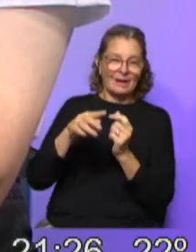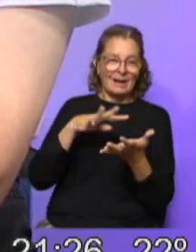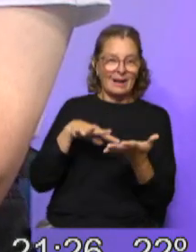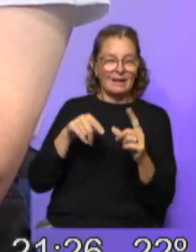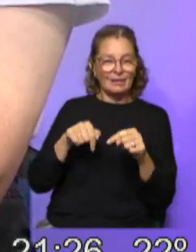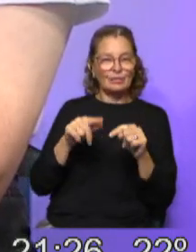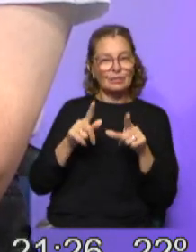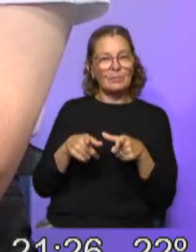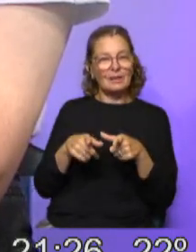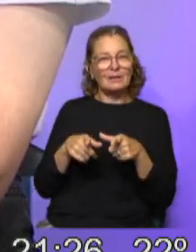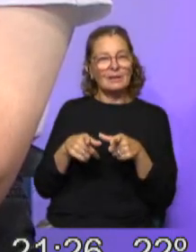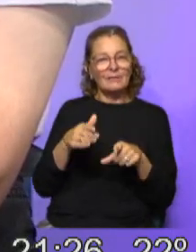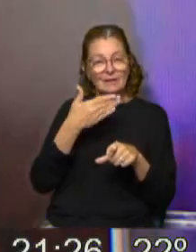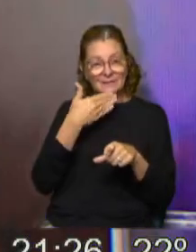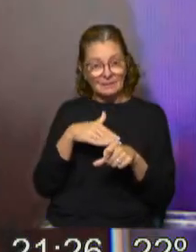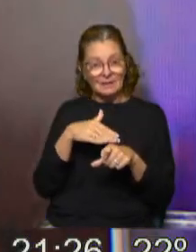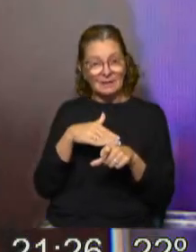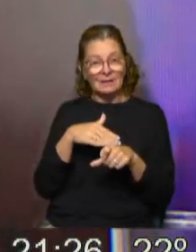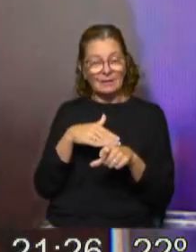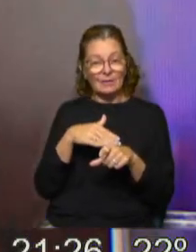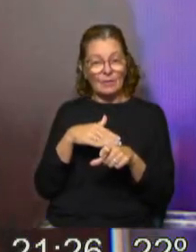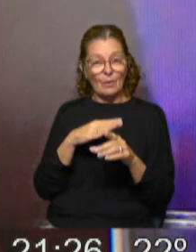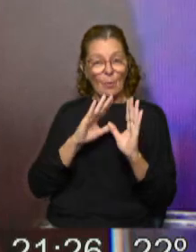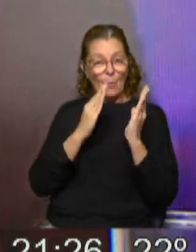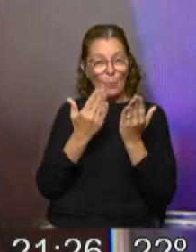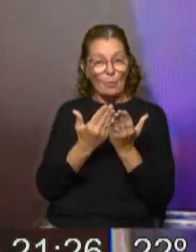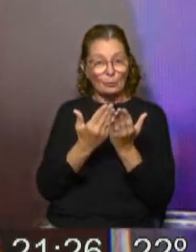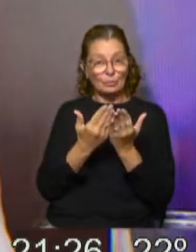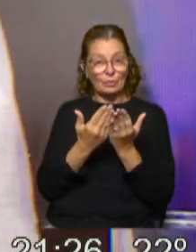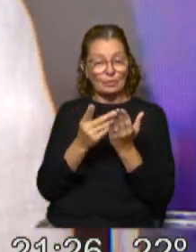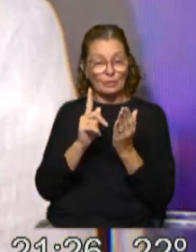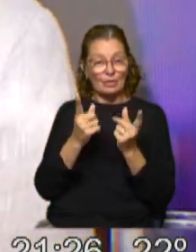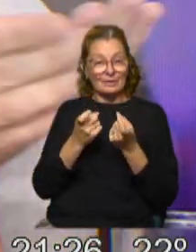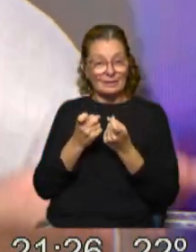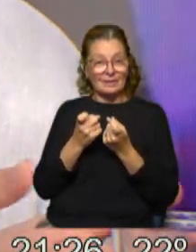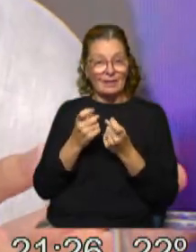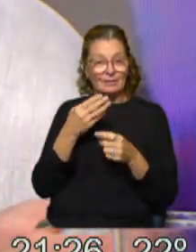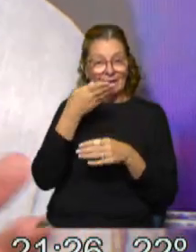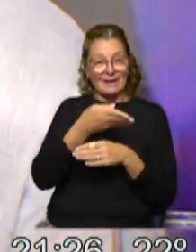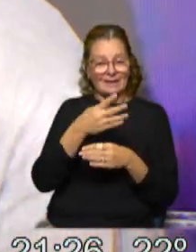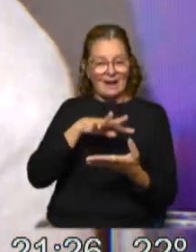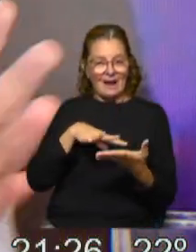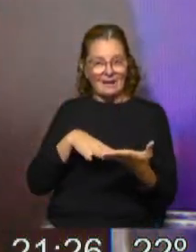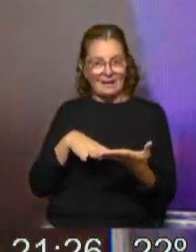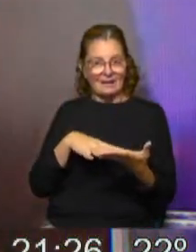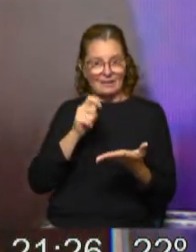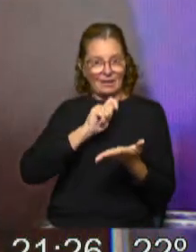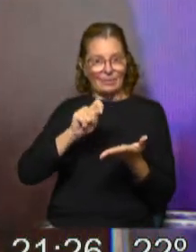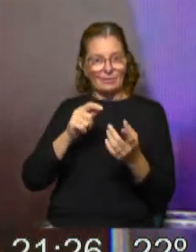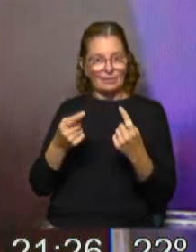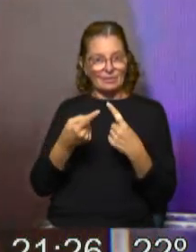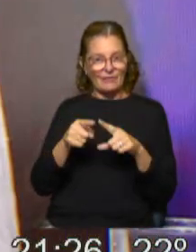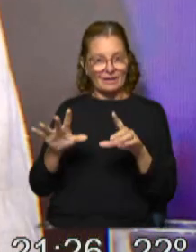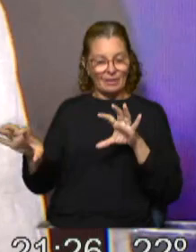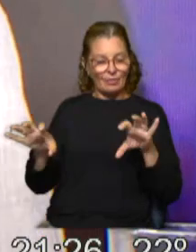también la va a entender. Va a ser un mundo que le va a cerrar y no necesariamente tiene que ir a leer la novela original, ¿no? Son como cosas